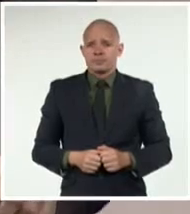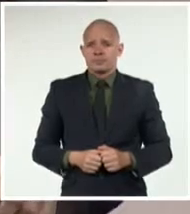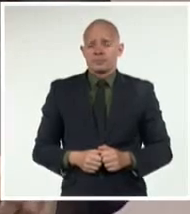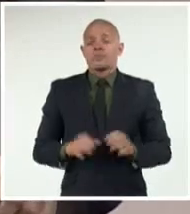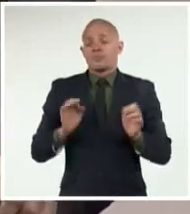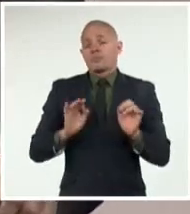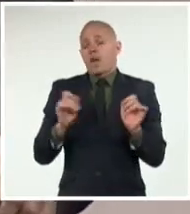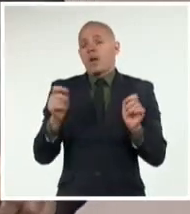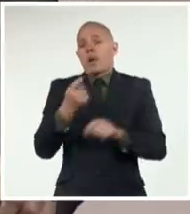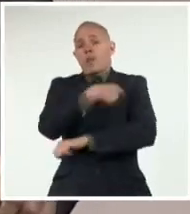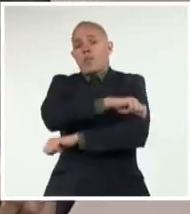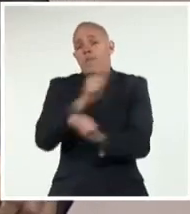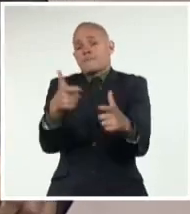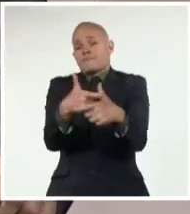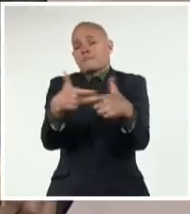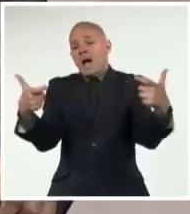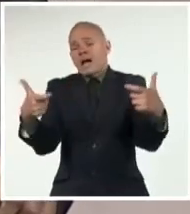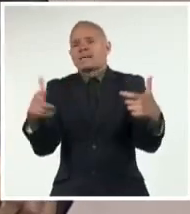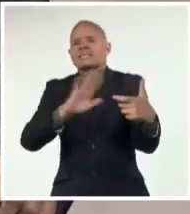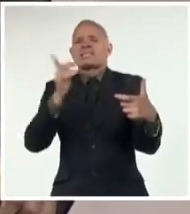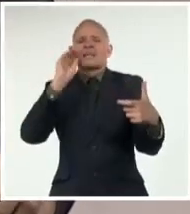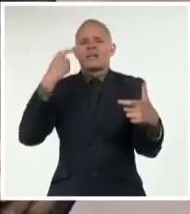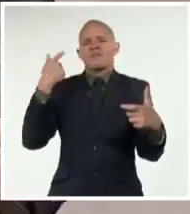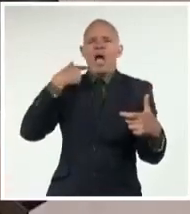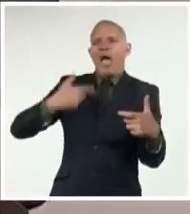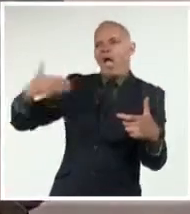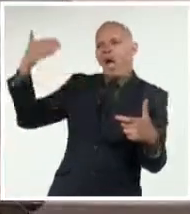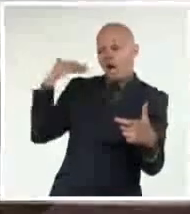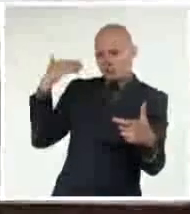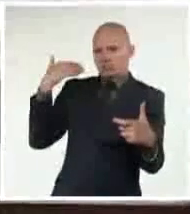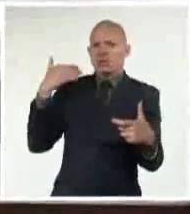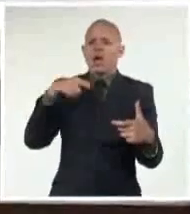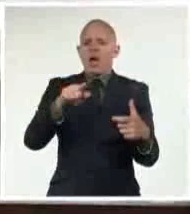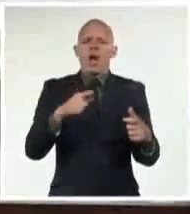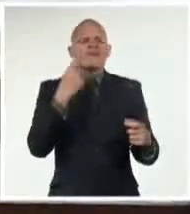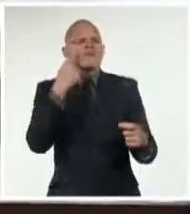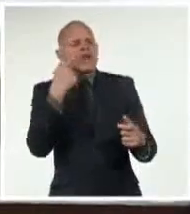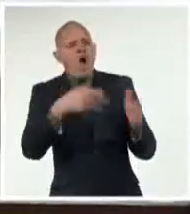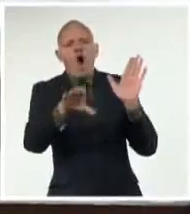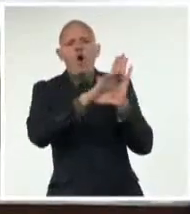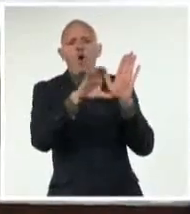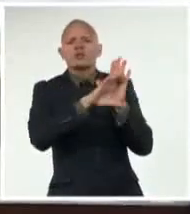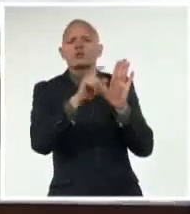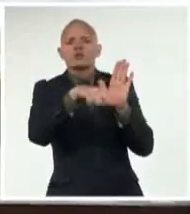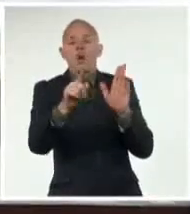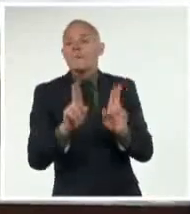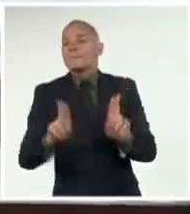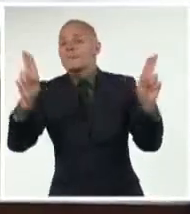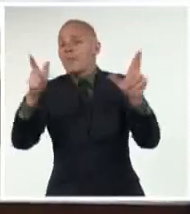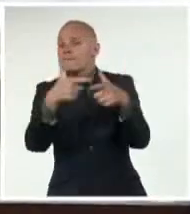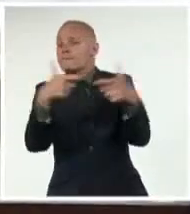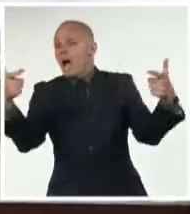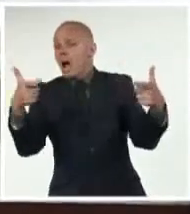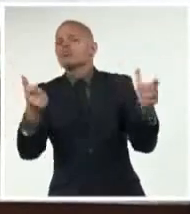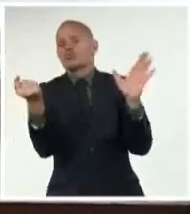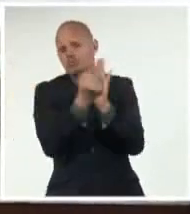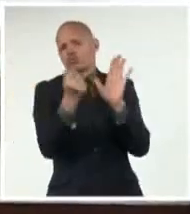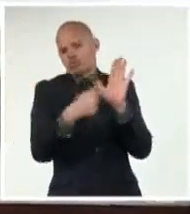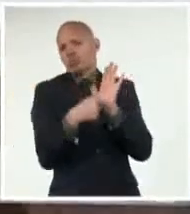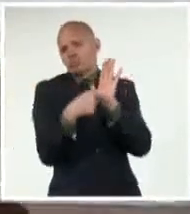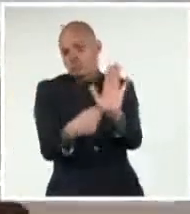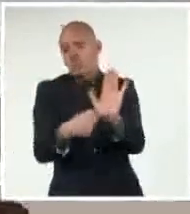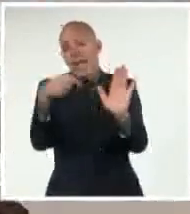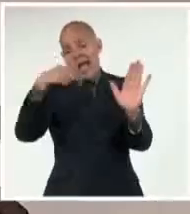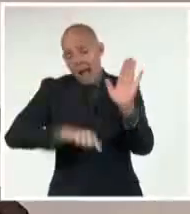del pueblo cubano en referendo constitucional, el partido tiene la misión de mantener la unidad y cohesión del pueblo y